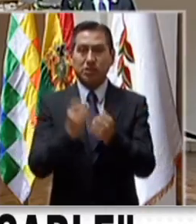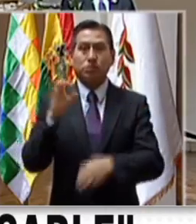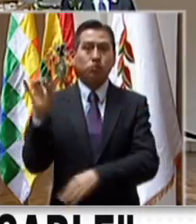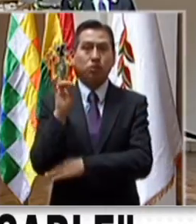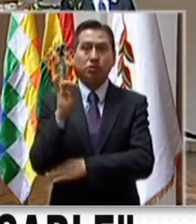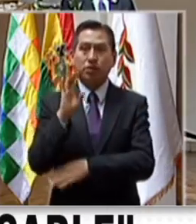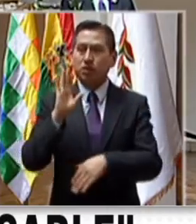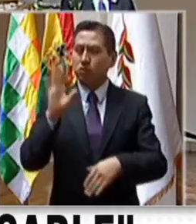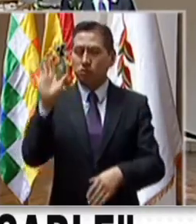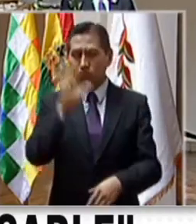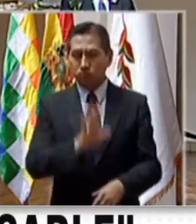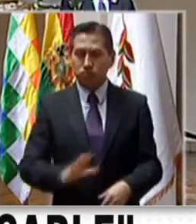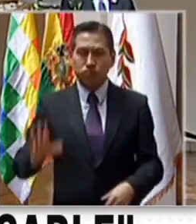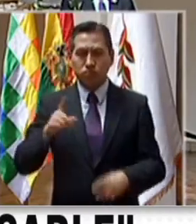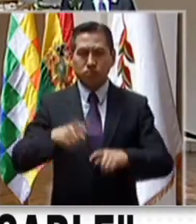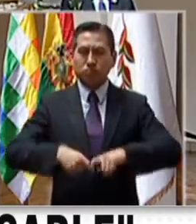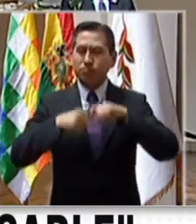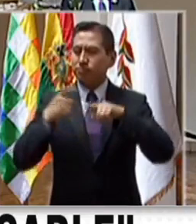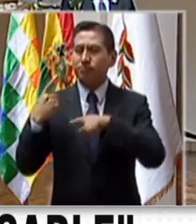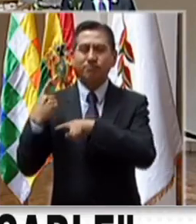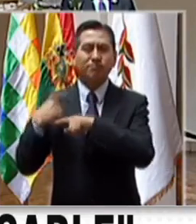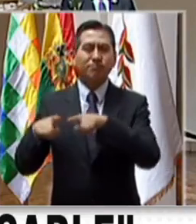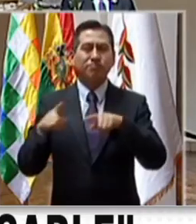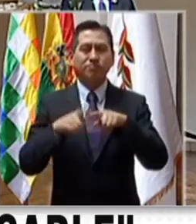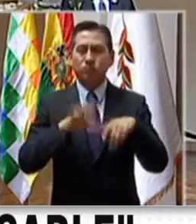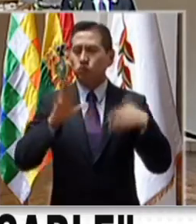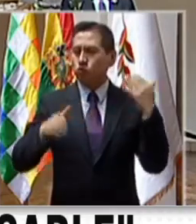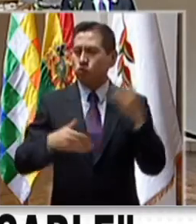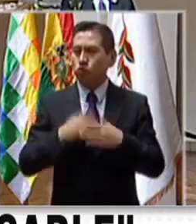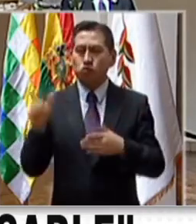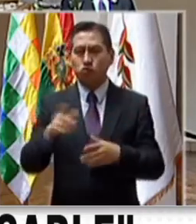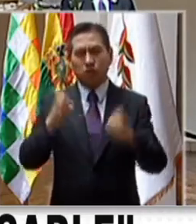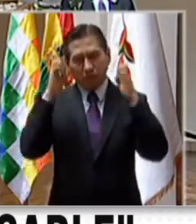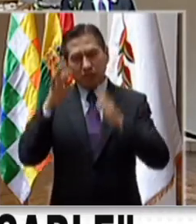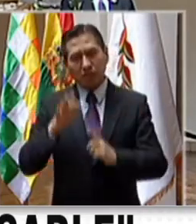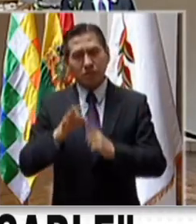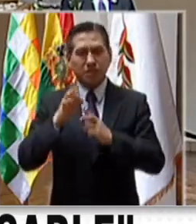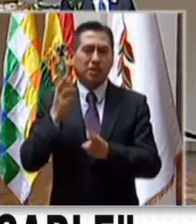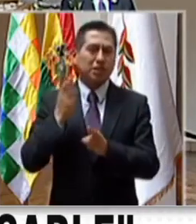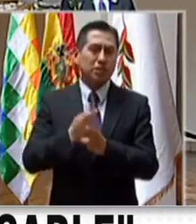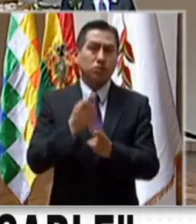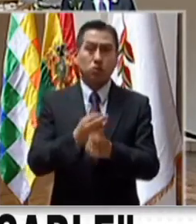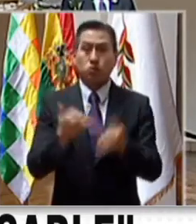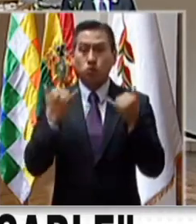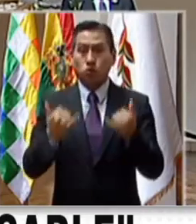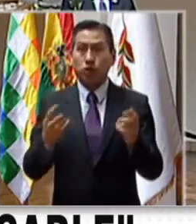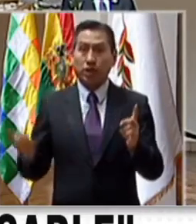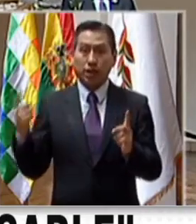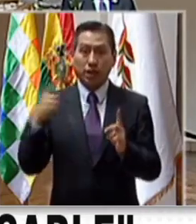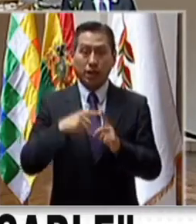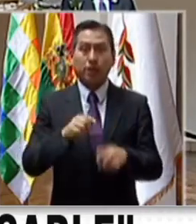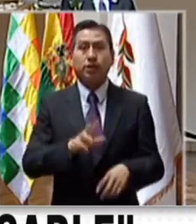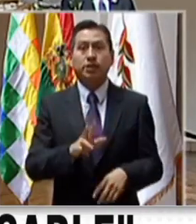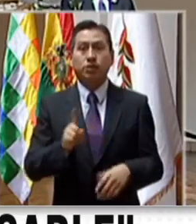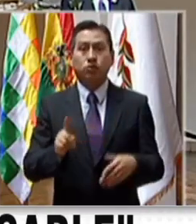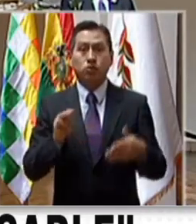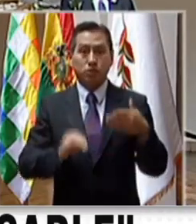país, en todos los niveles y modalidades, a partir de hoy hasta el 31 de